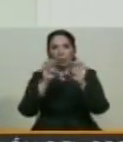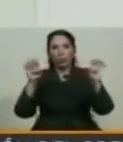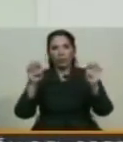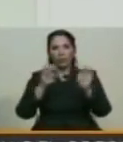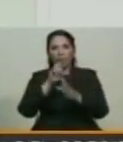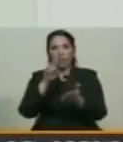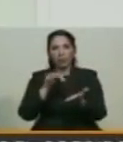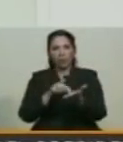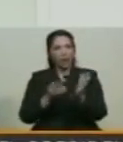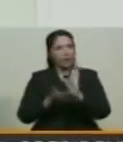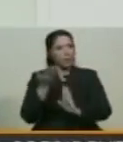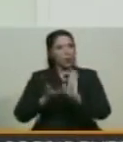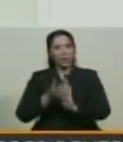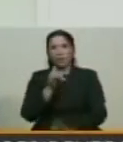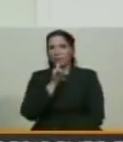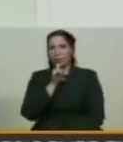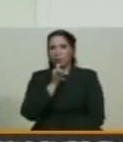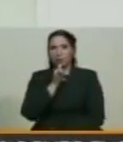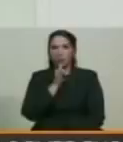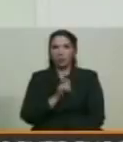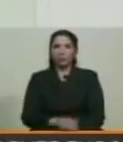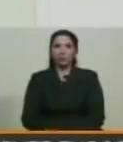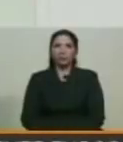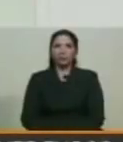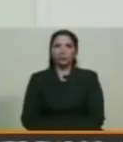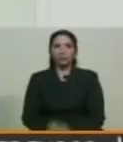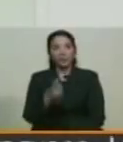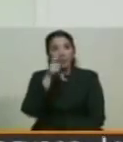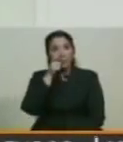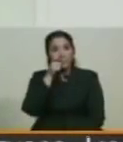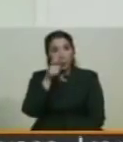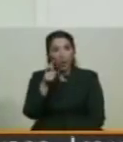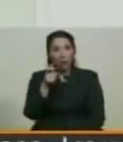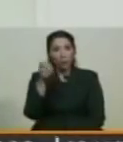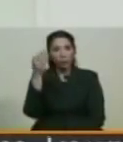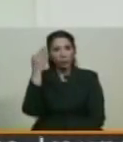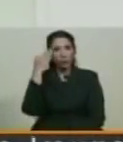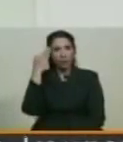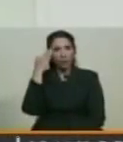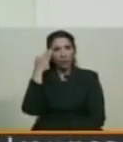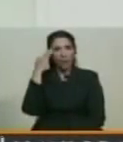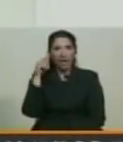Eso es muy importante que el pueblo lo sepa, y